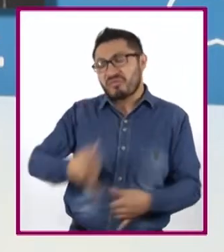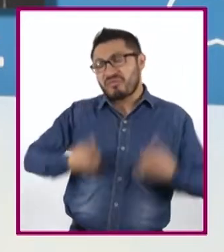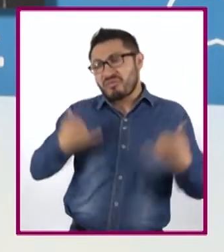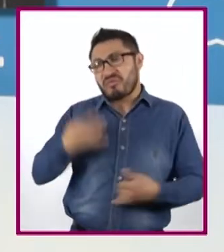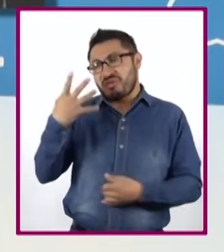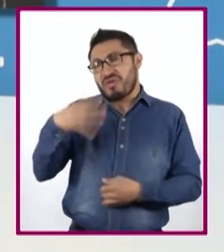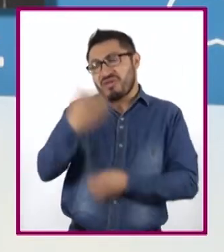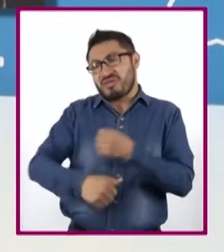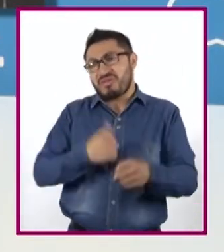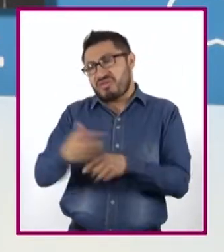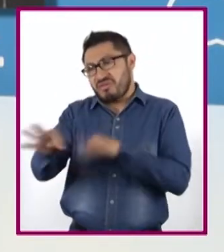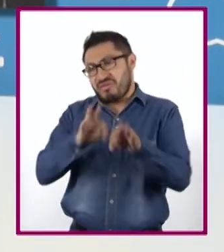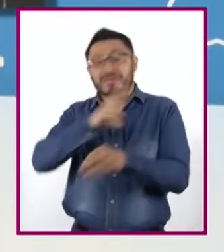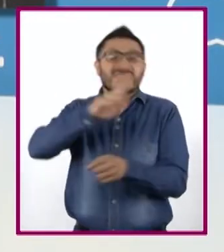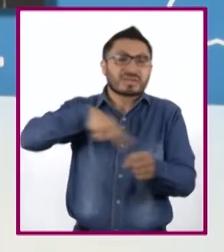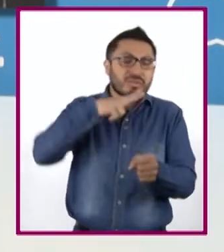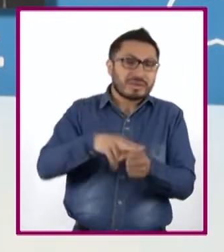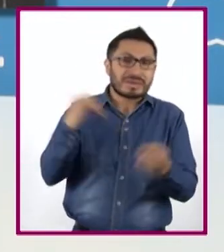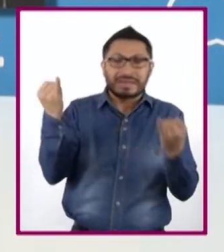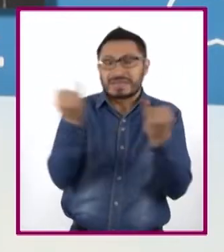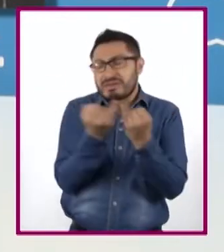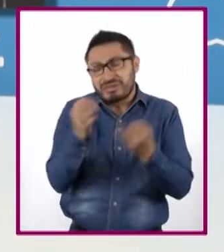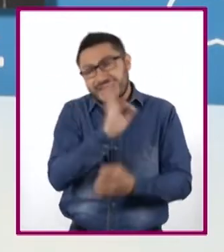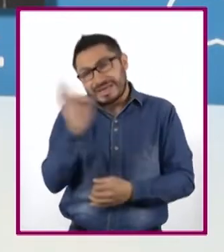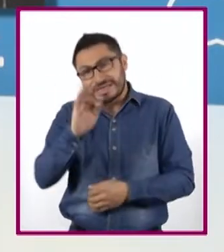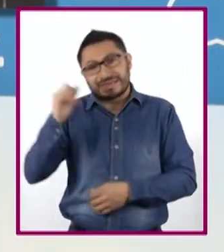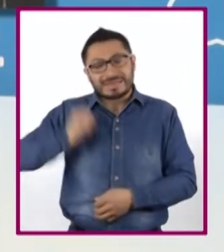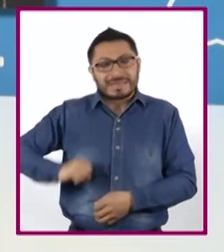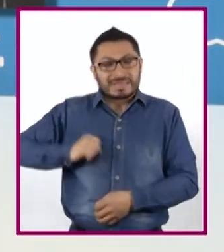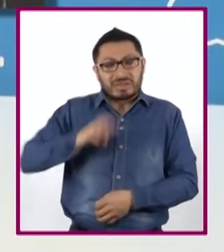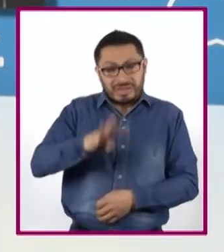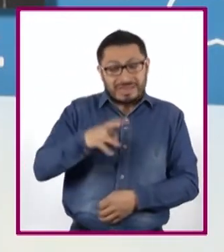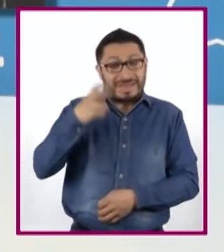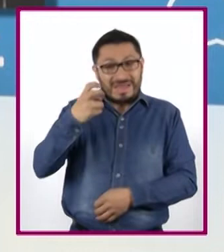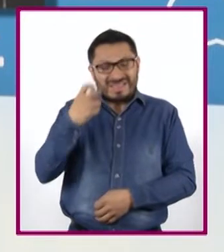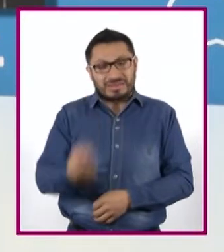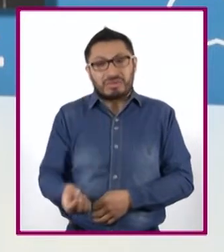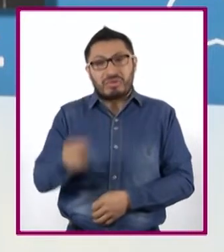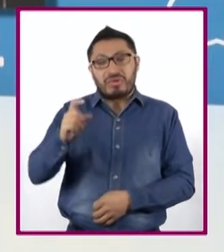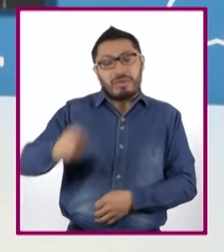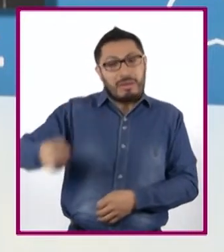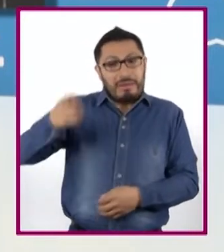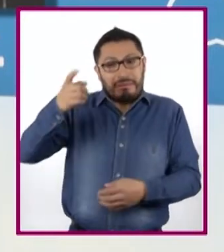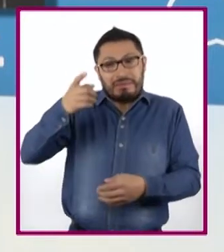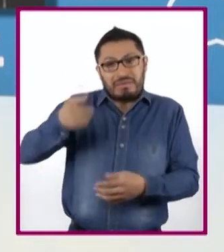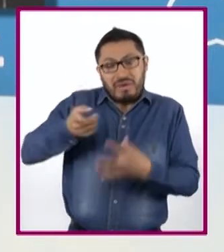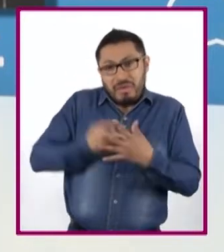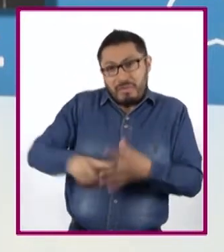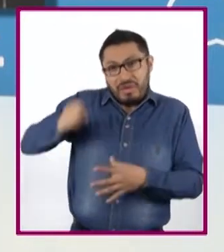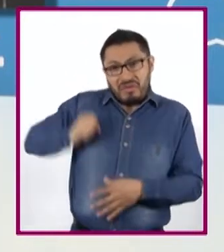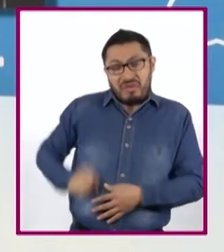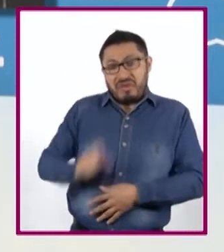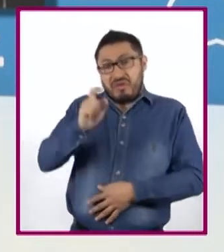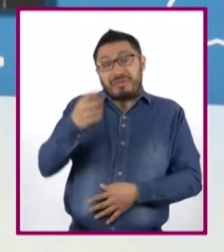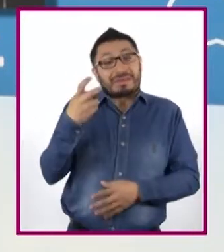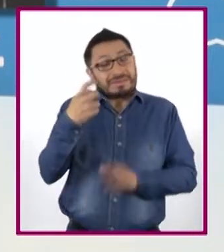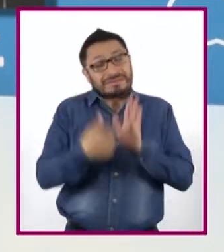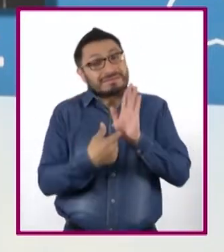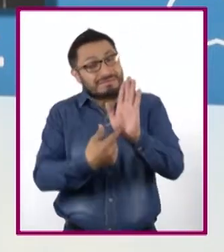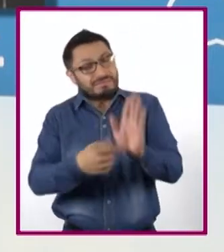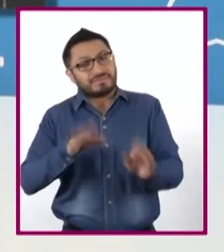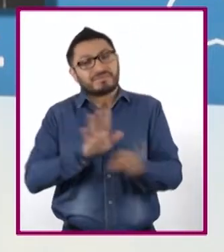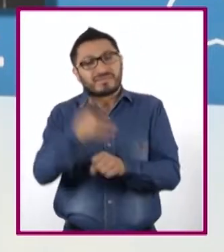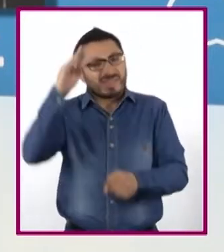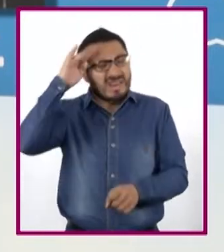a alguien del siglo XIX. De hecho, la foto es de la primera mitad del siglo XX. ¿Qué piensas tú de que un adolescente trabaje